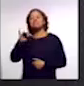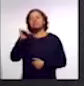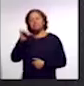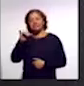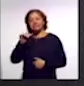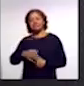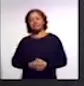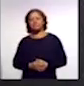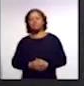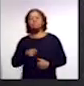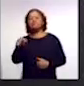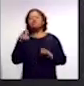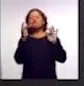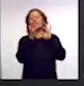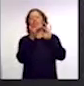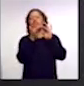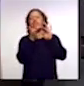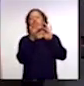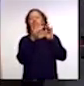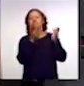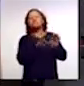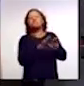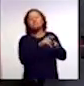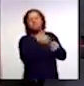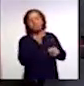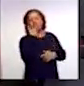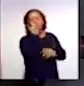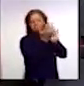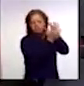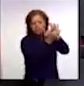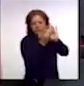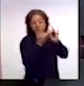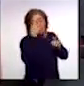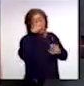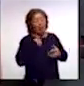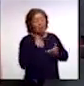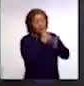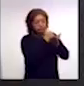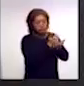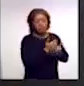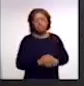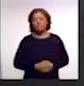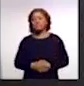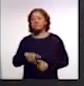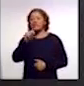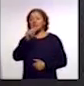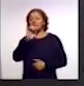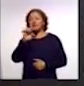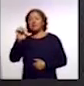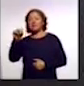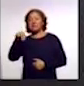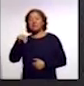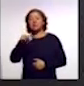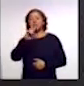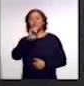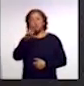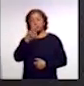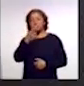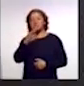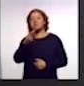en las redes sociales o cómo te podemos contactar si es que queremos también ayudar en las redes sociales son team universe tlaxcala